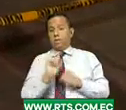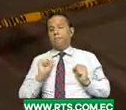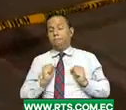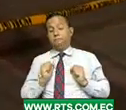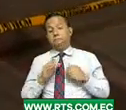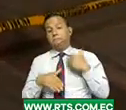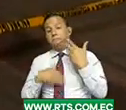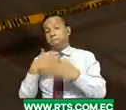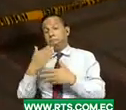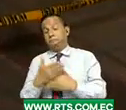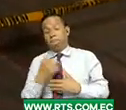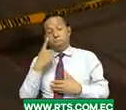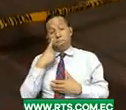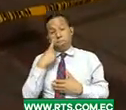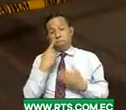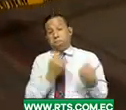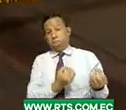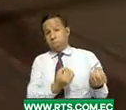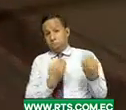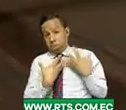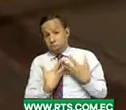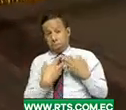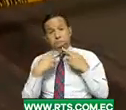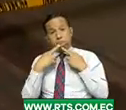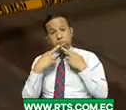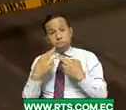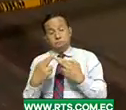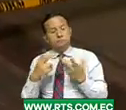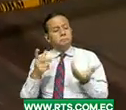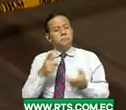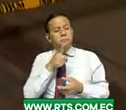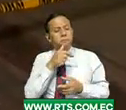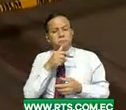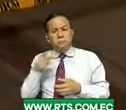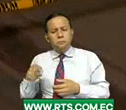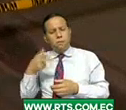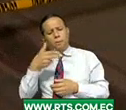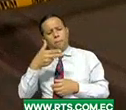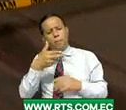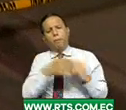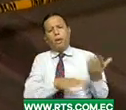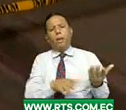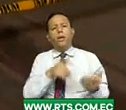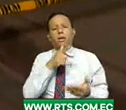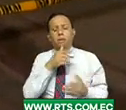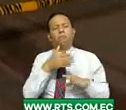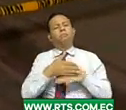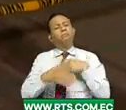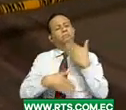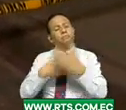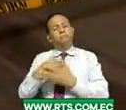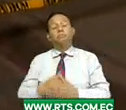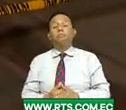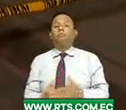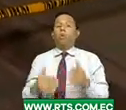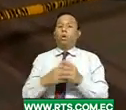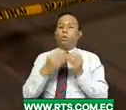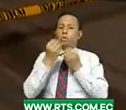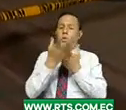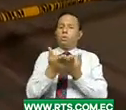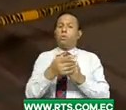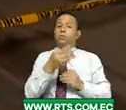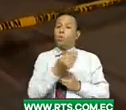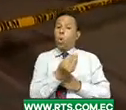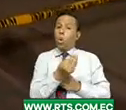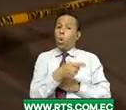tengamos respuestas y se pueda localizar a los responsables de esta nueva muerte violenta. Repetimos, asesinaron a un joven de